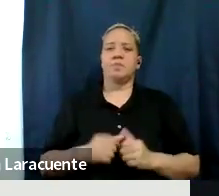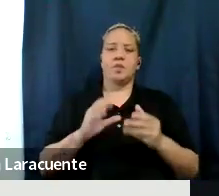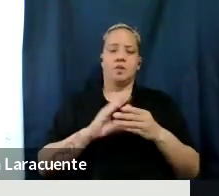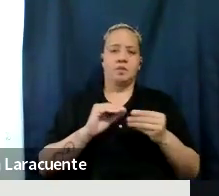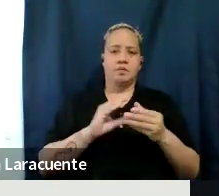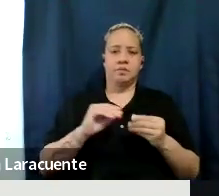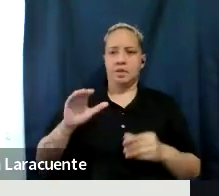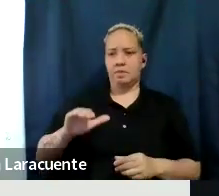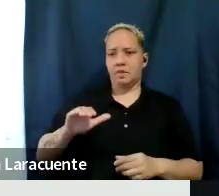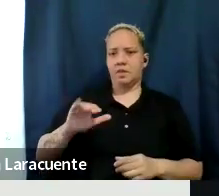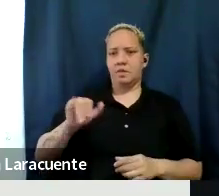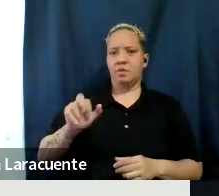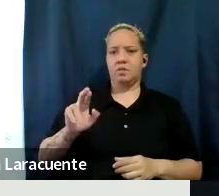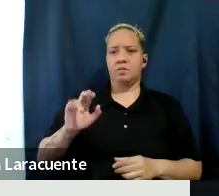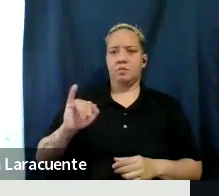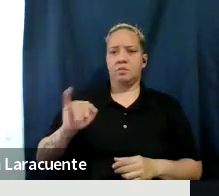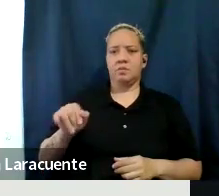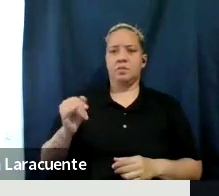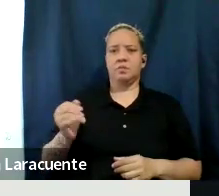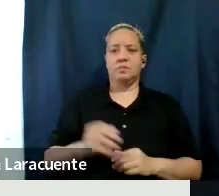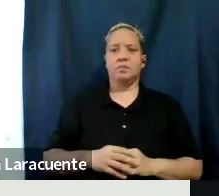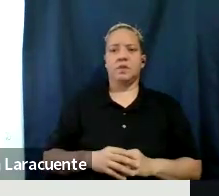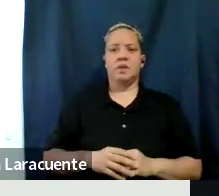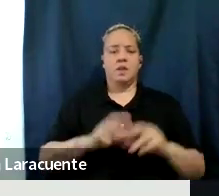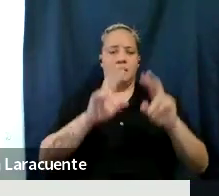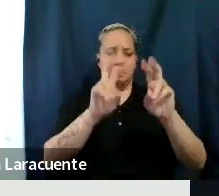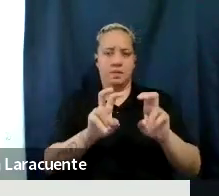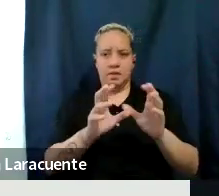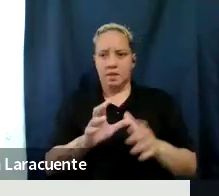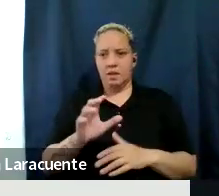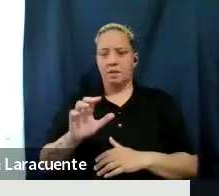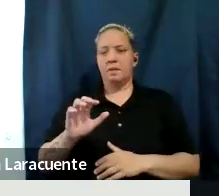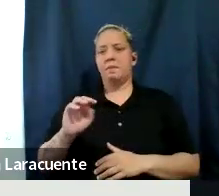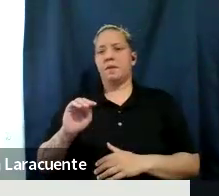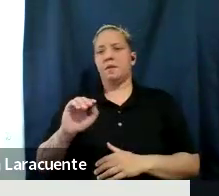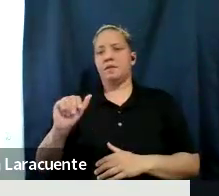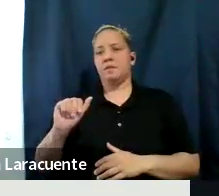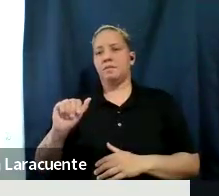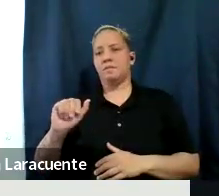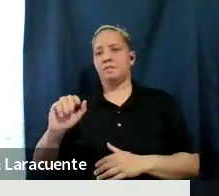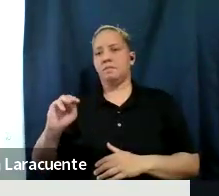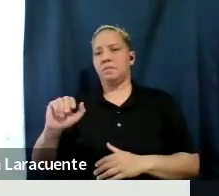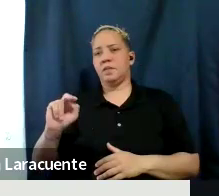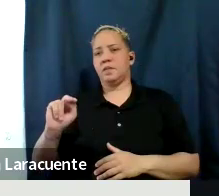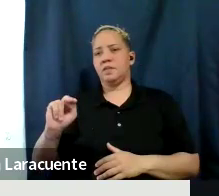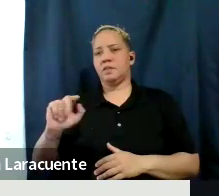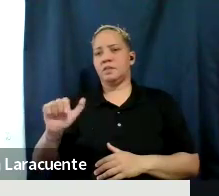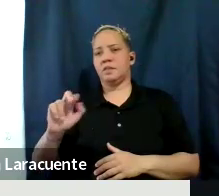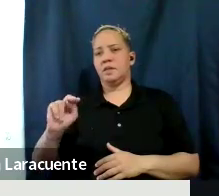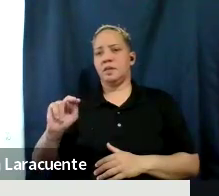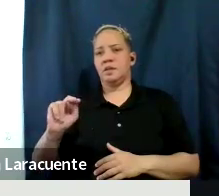Ramón Jiménez que cuenta esta misma investigadora, María de los Ángeles San Manzano, es una anécdota